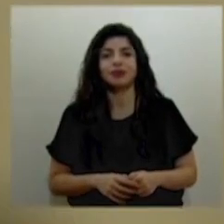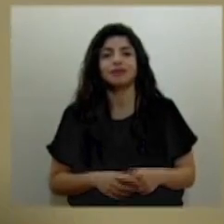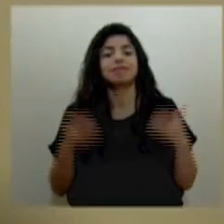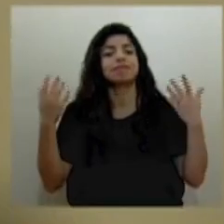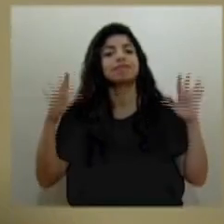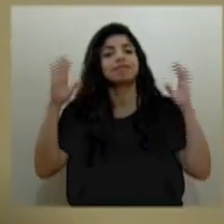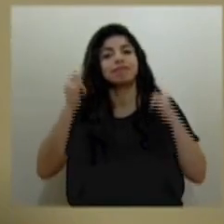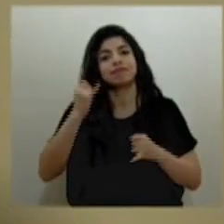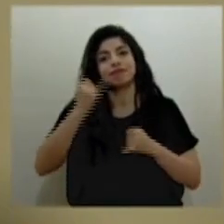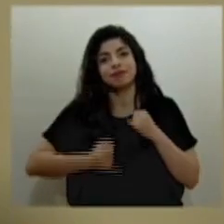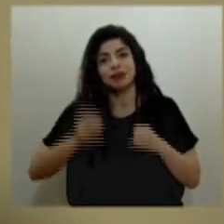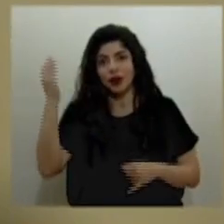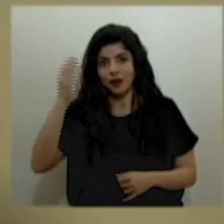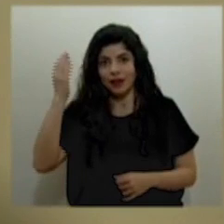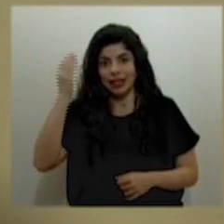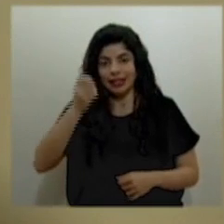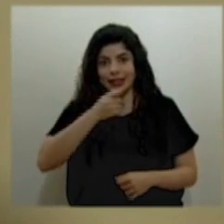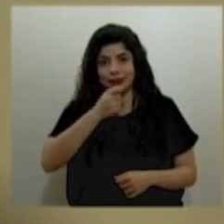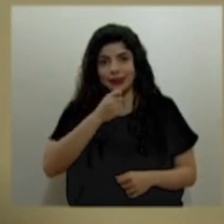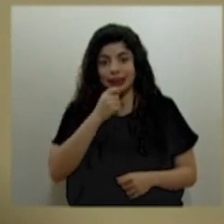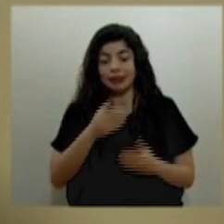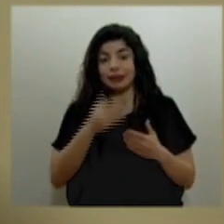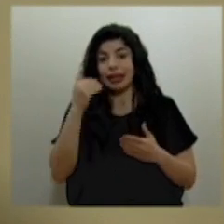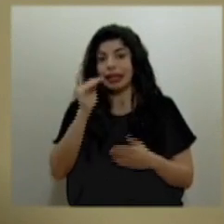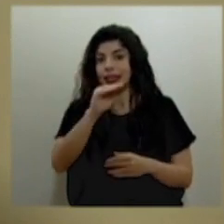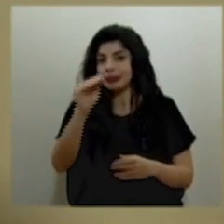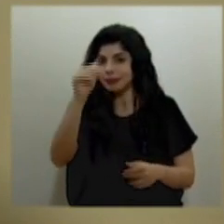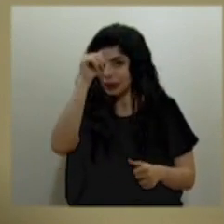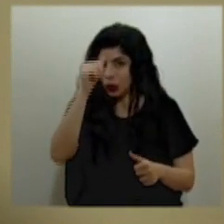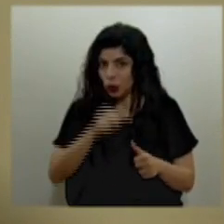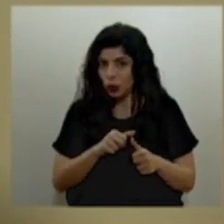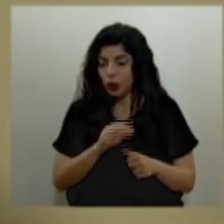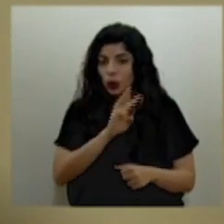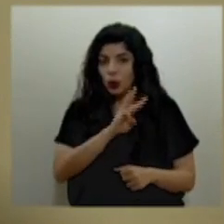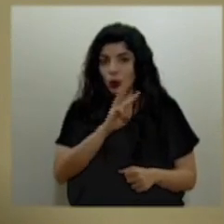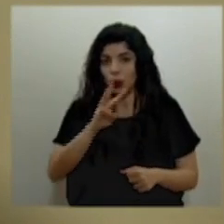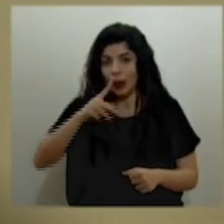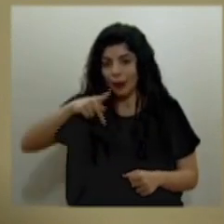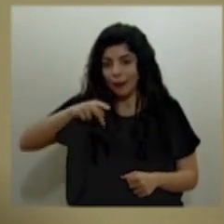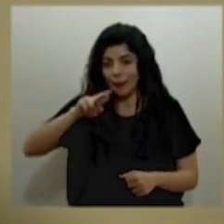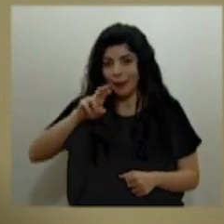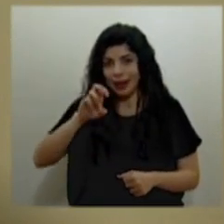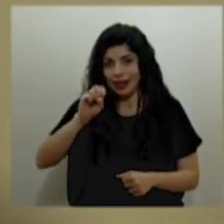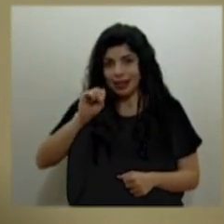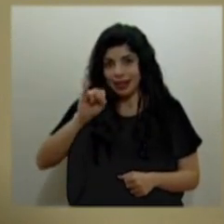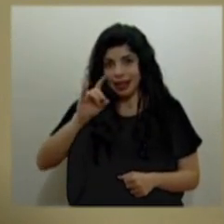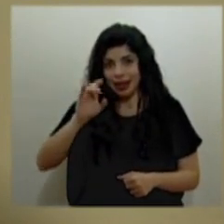Damos por concluida esta conferencia de prensa, no sin antes recordarles el sitio